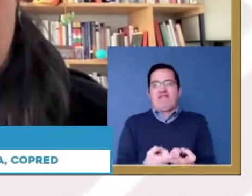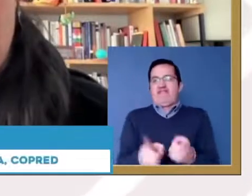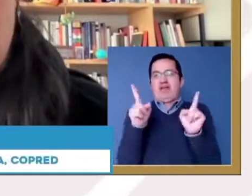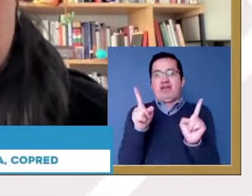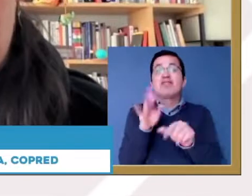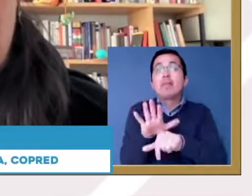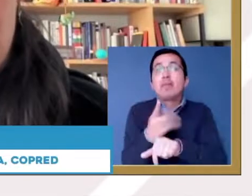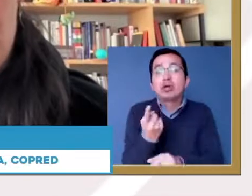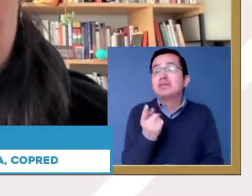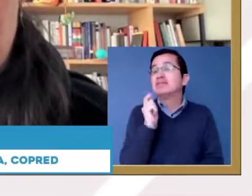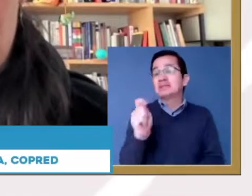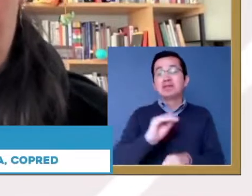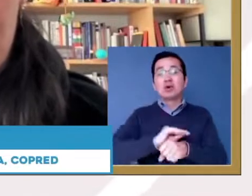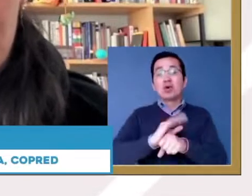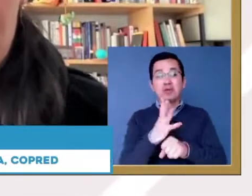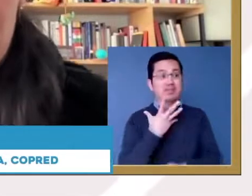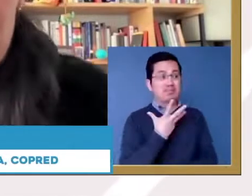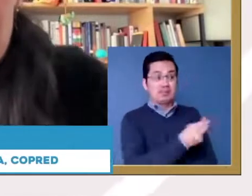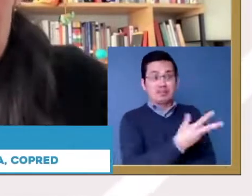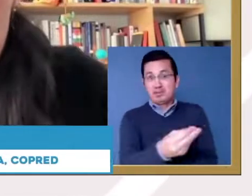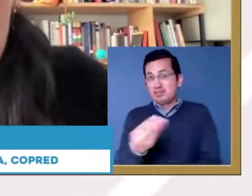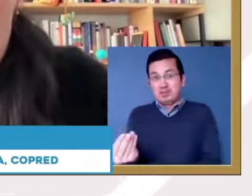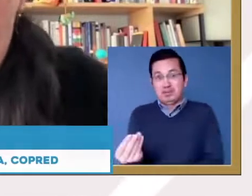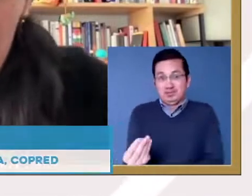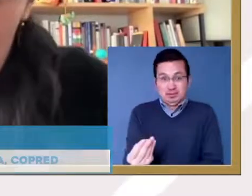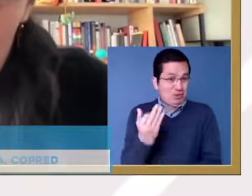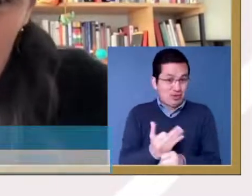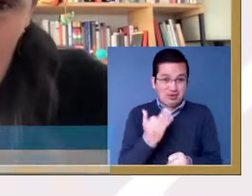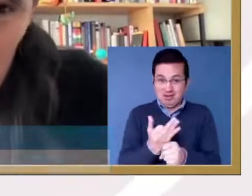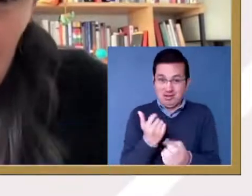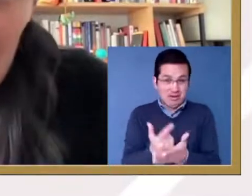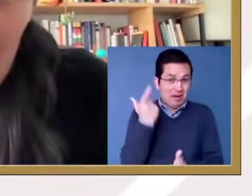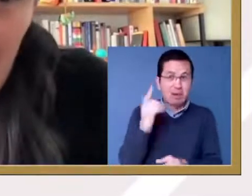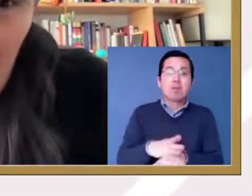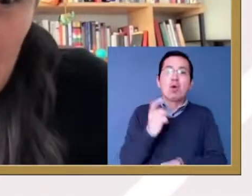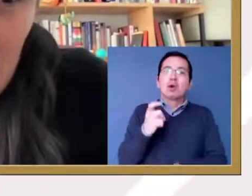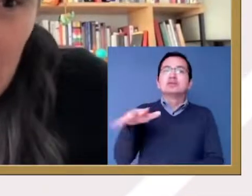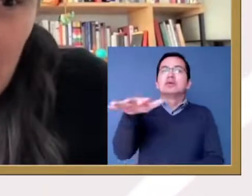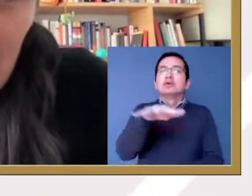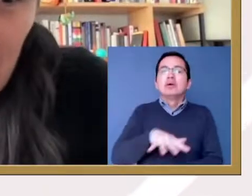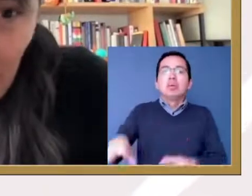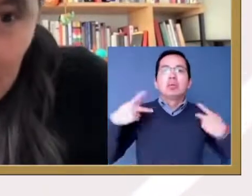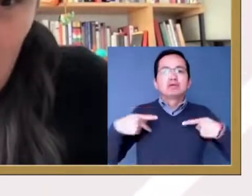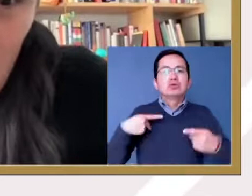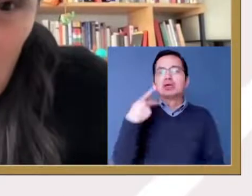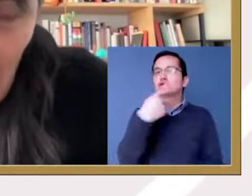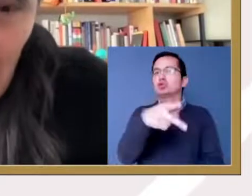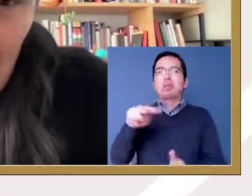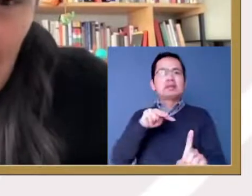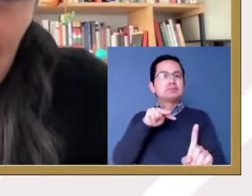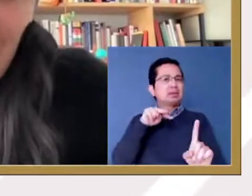hecho con respecto a la percepción en temas de discriminación y derechos humanos. A mí en